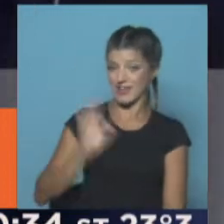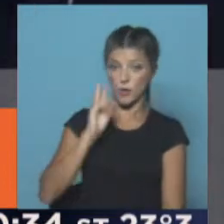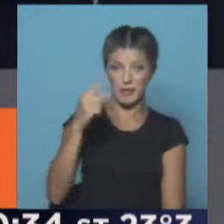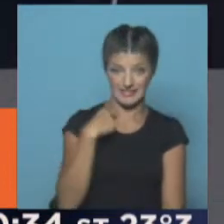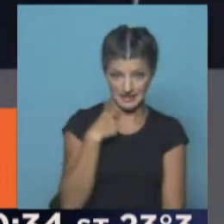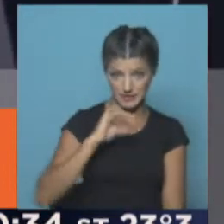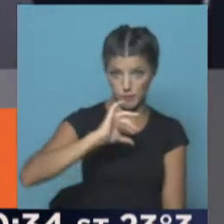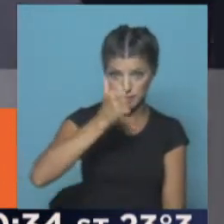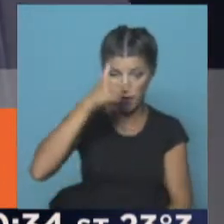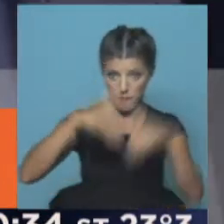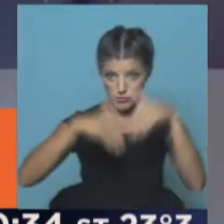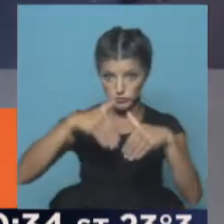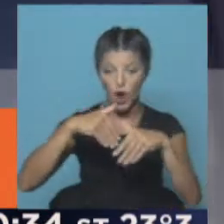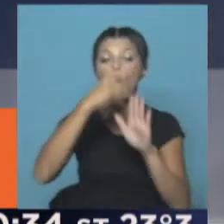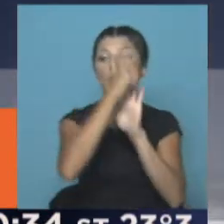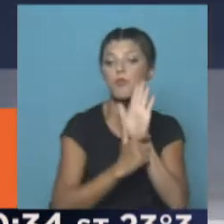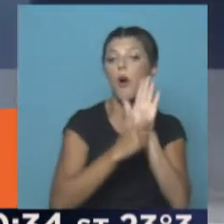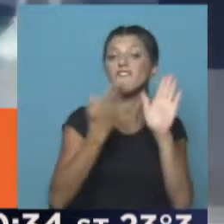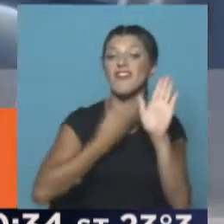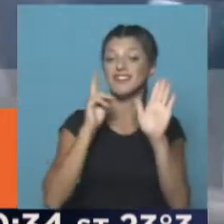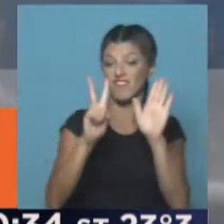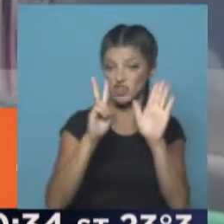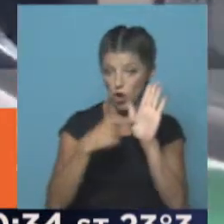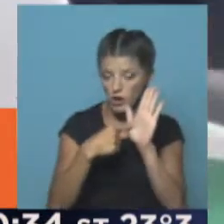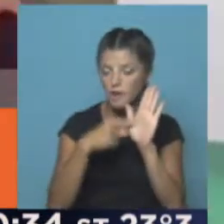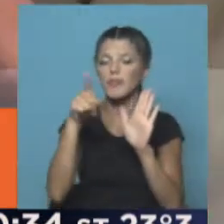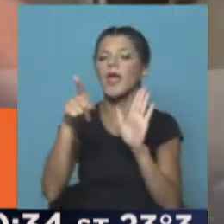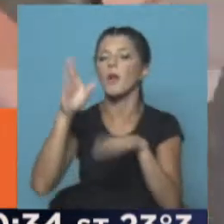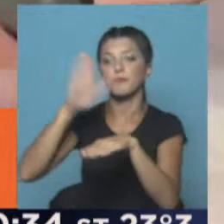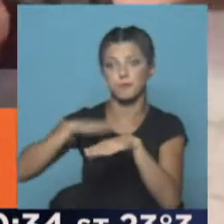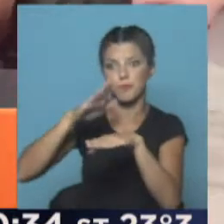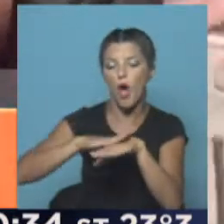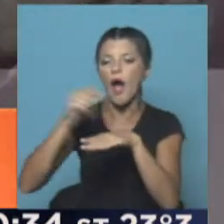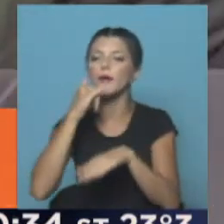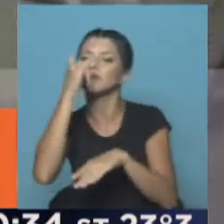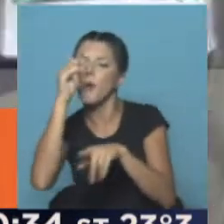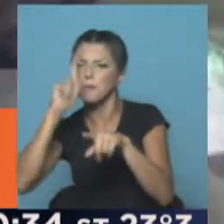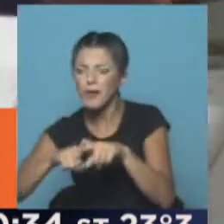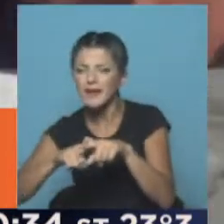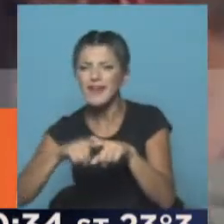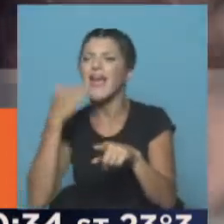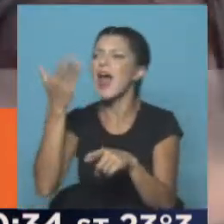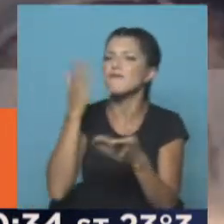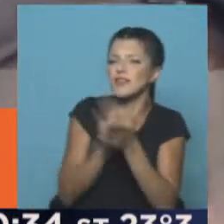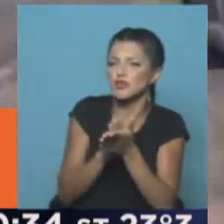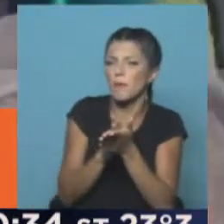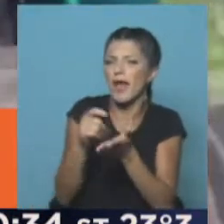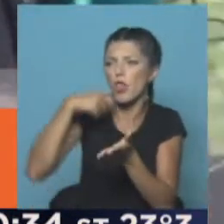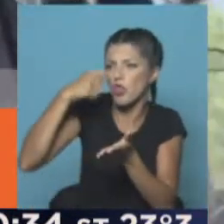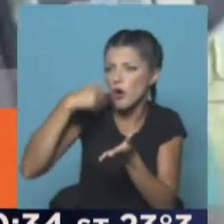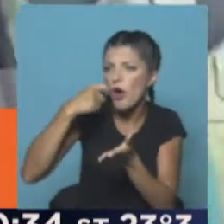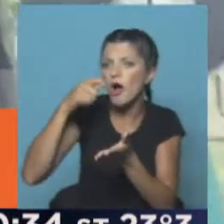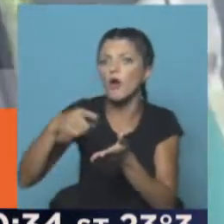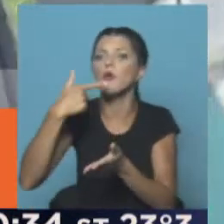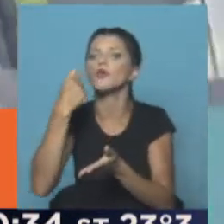municipales, encabezó la boleta del Frente para la Victoria, quedó incriminado a partir de escuchas telefónicas en las que se refiere a la droga como surubí